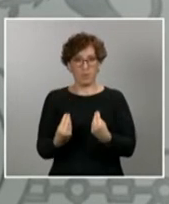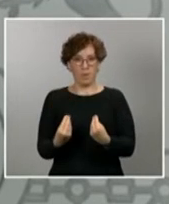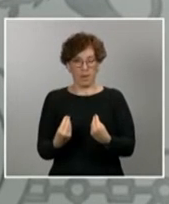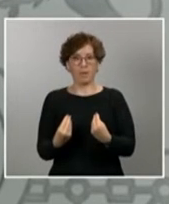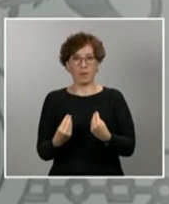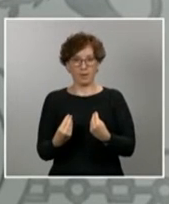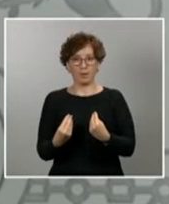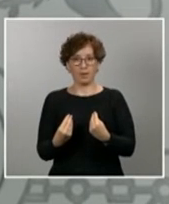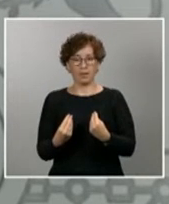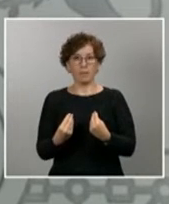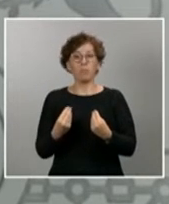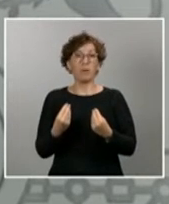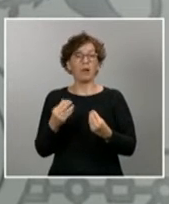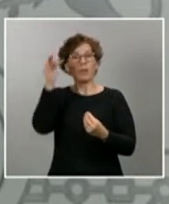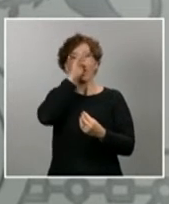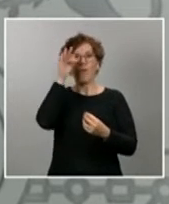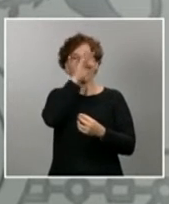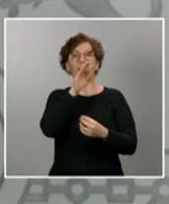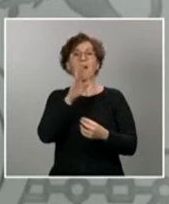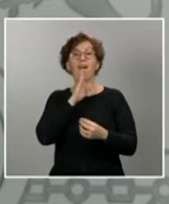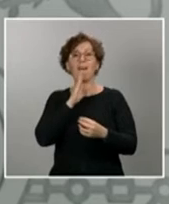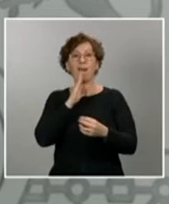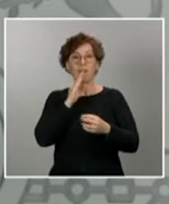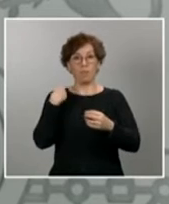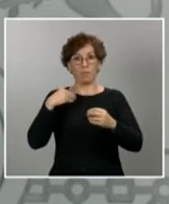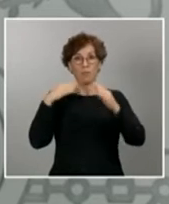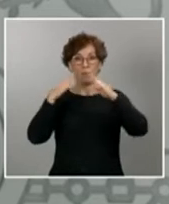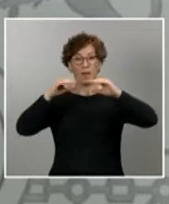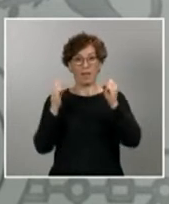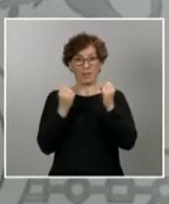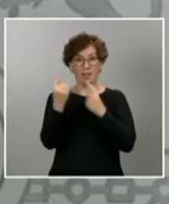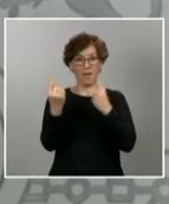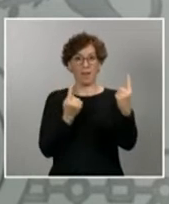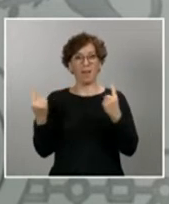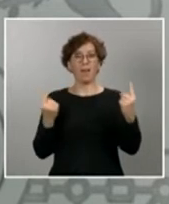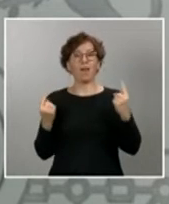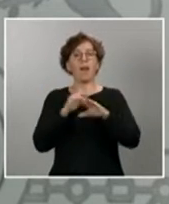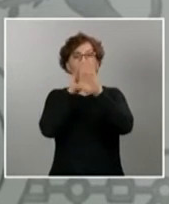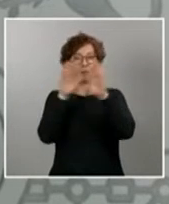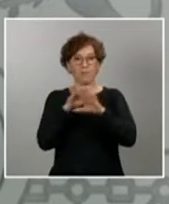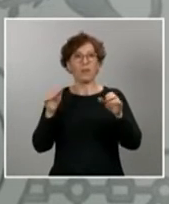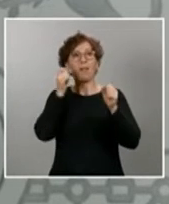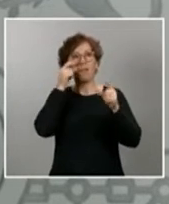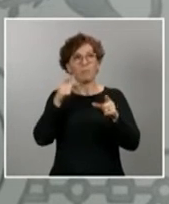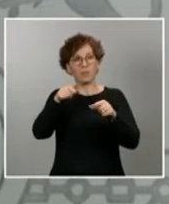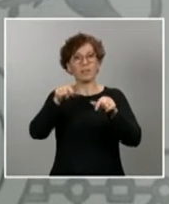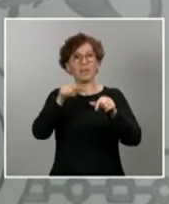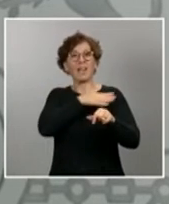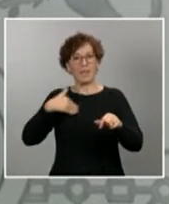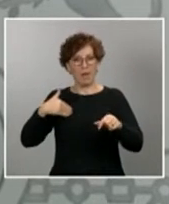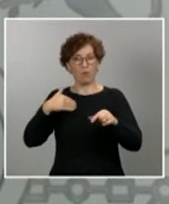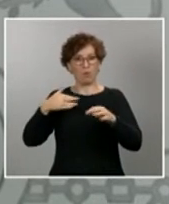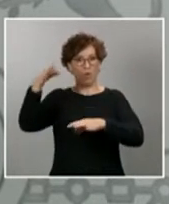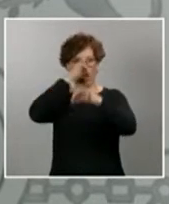esperábamos. Con estas medidas de distanciamiento social tan importantes que se han tomado En España era de esperar que al cabo